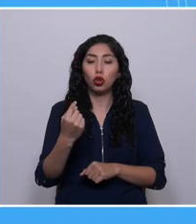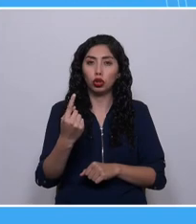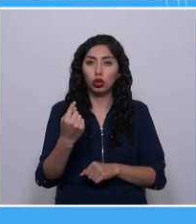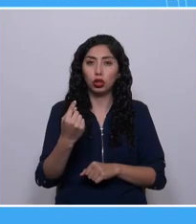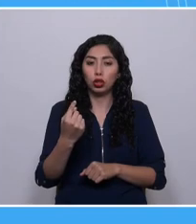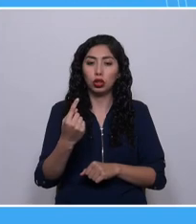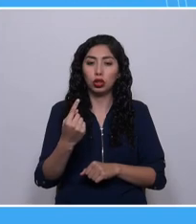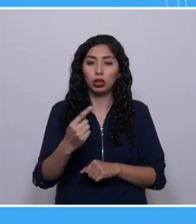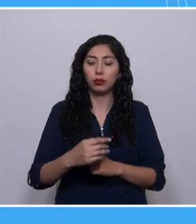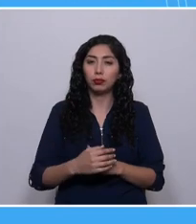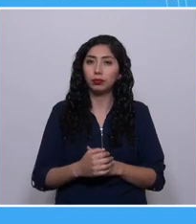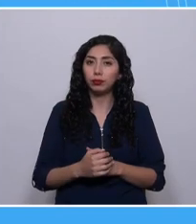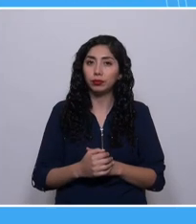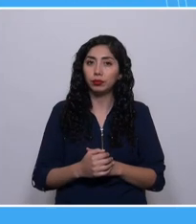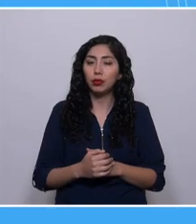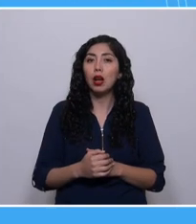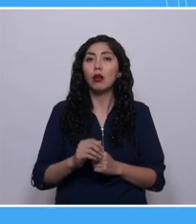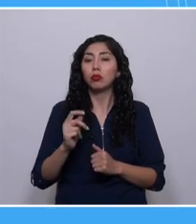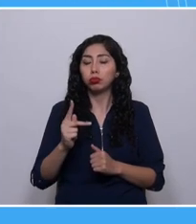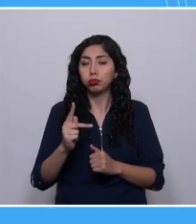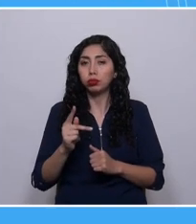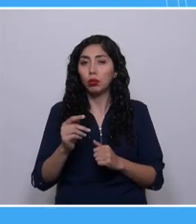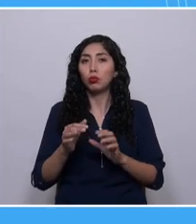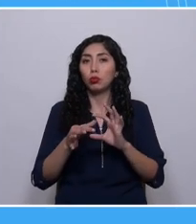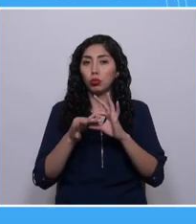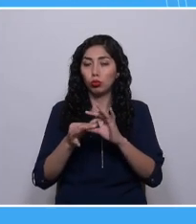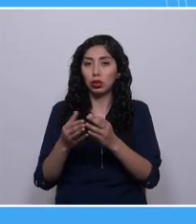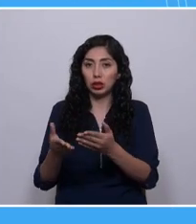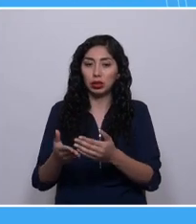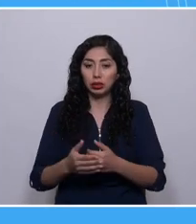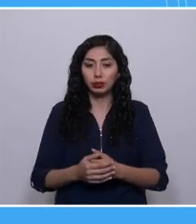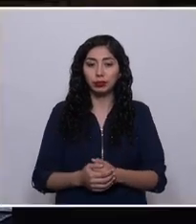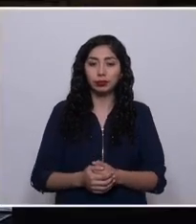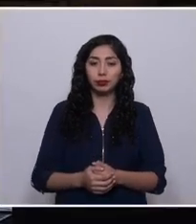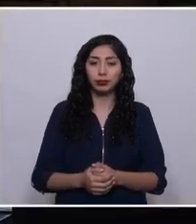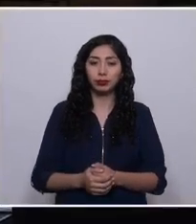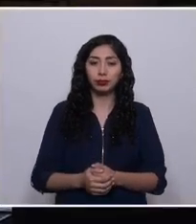111. Se toma nota, señor Daza. Muchas gracias.